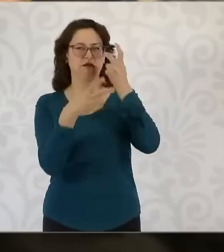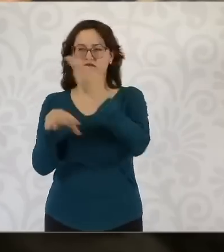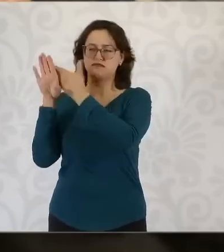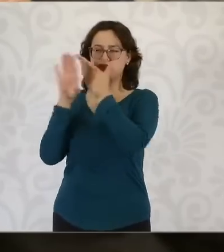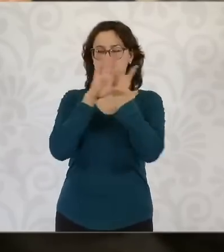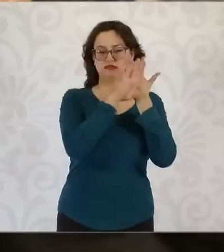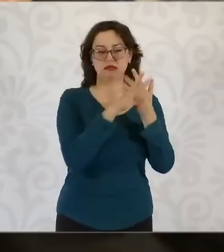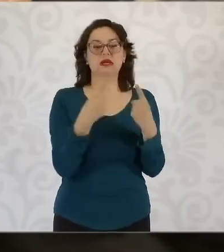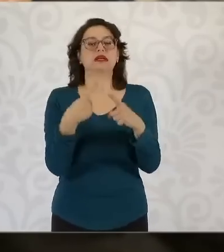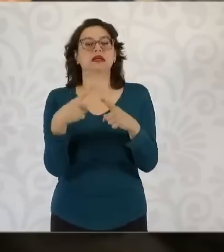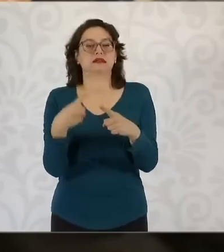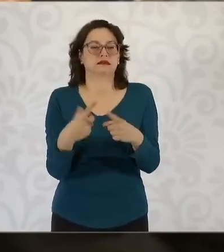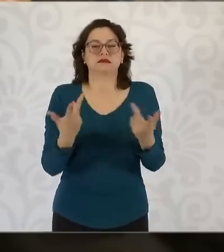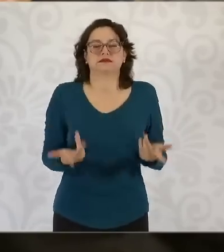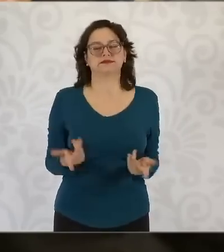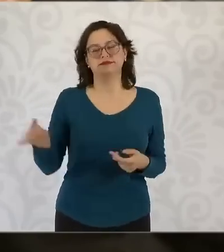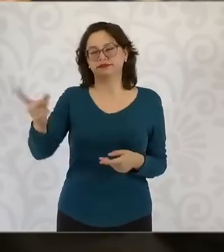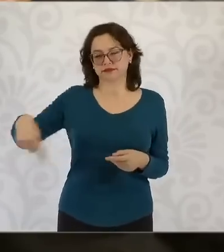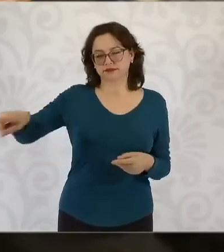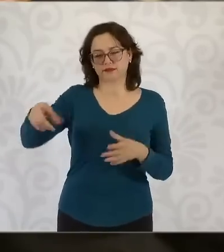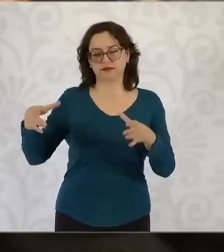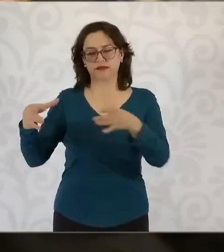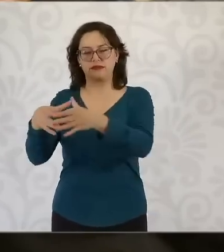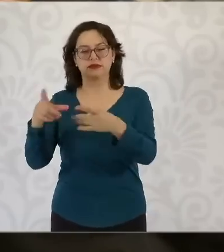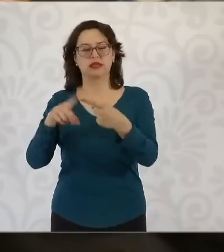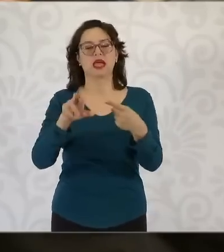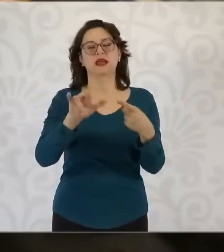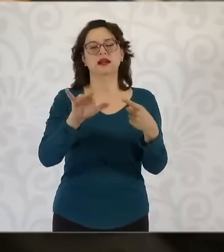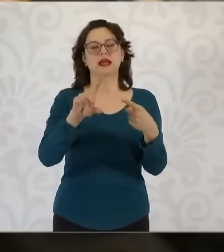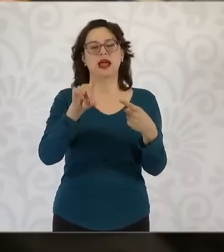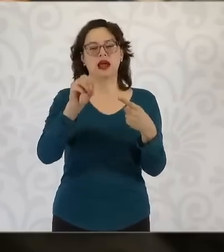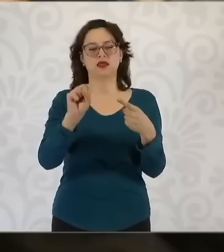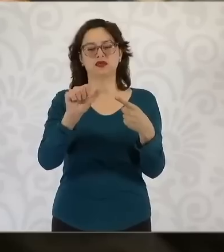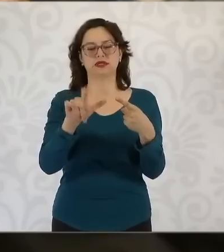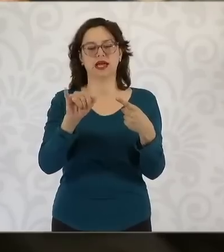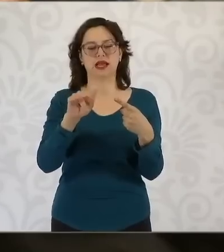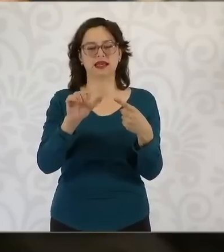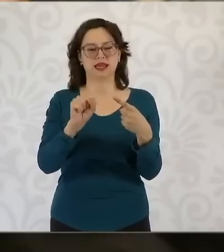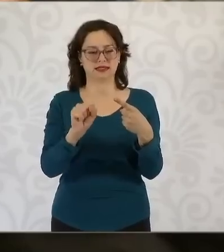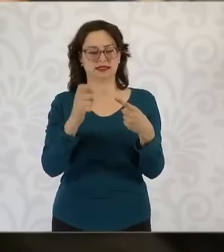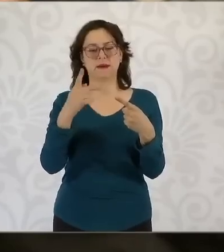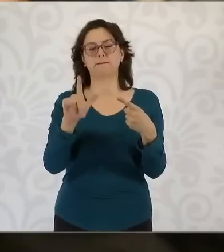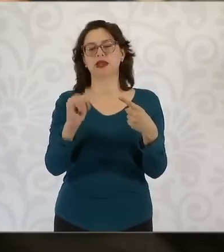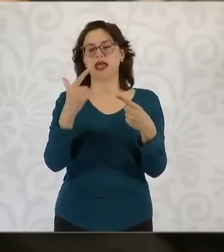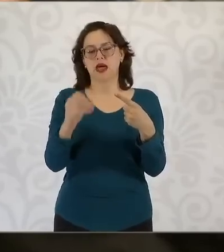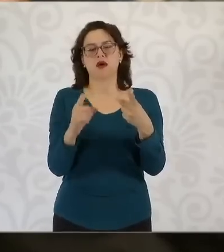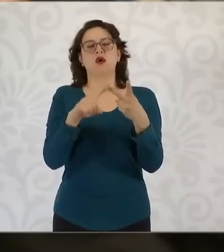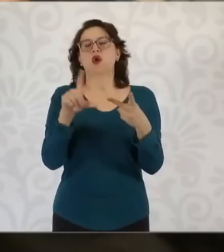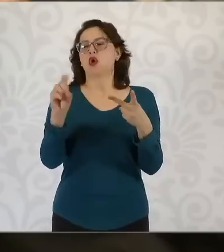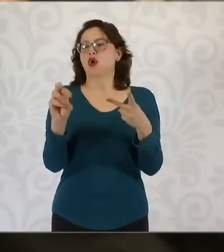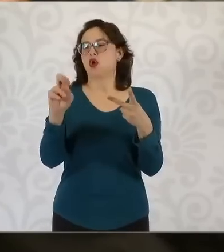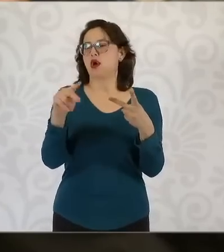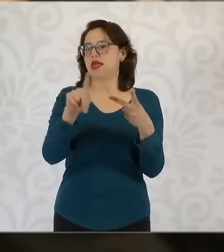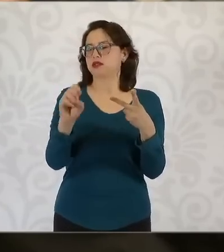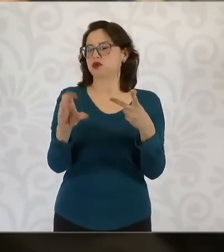que encabezan abiertamente personajes como Ricardo Salinas Pliego o Lorenzo Córdoba, pero hay analistas